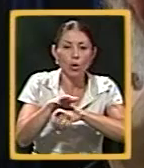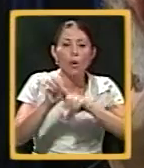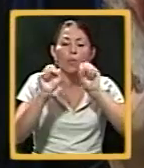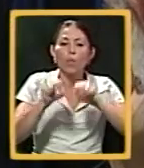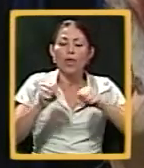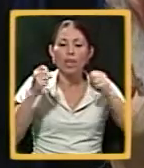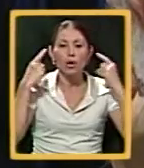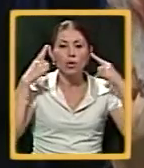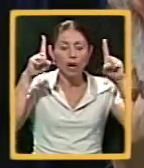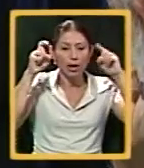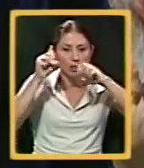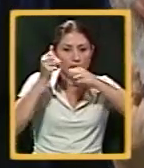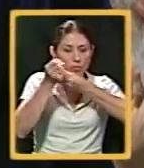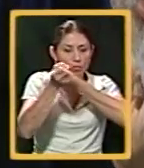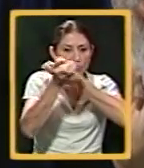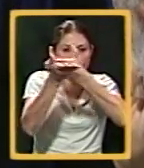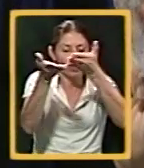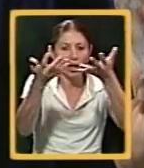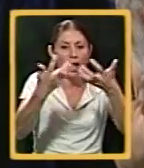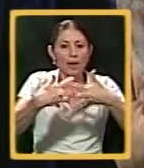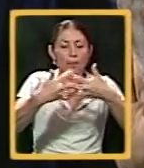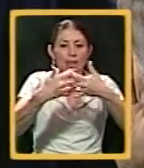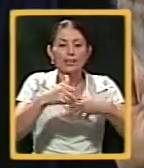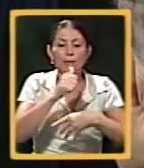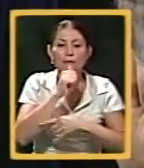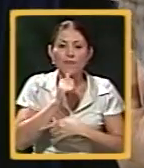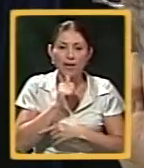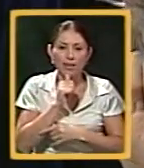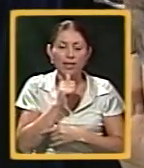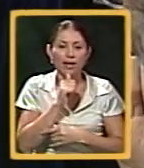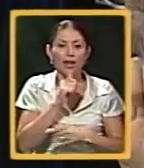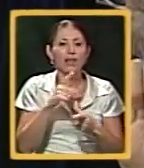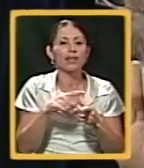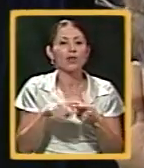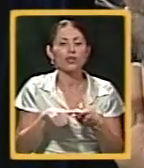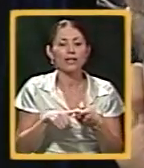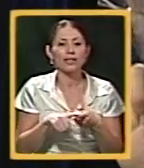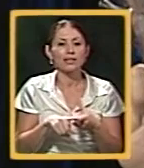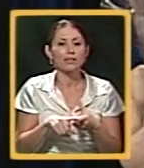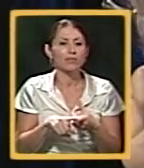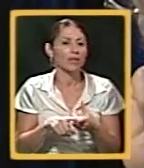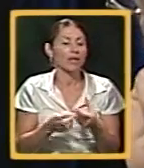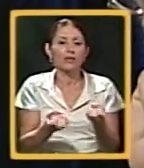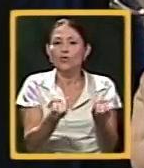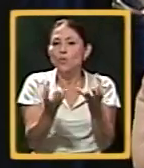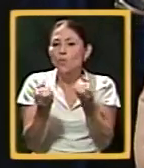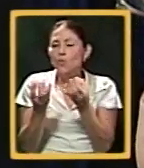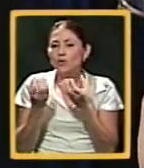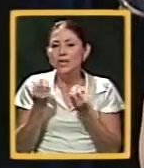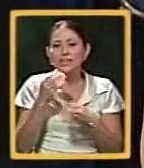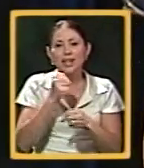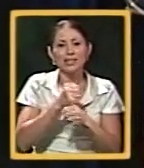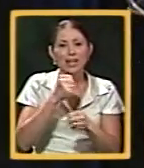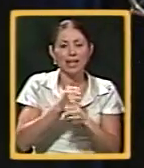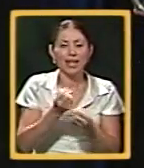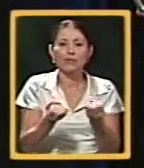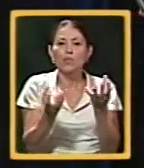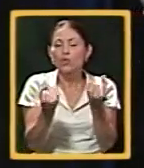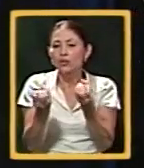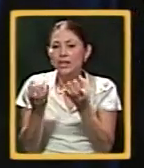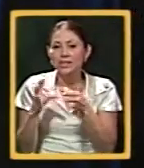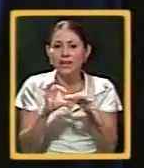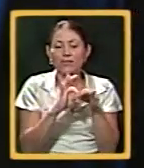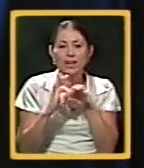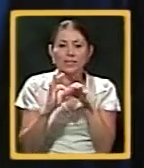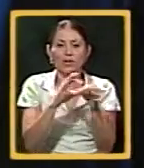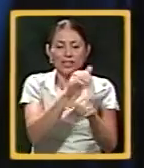empresa privada y a los que producen del otro lado, ¿verdad? Entonces, son muchas las tareas, ¿verdad? Y muchas las relaciones que se